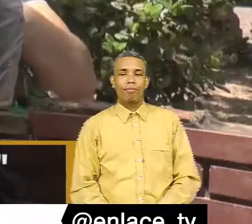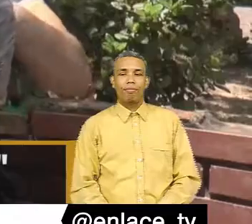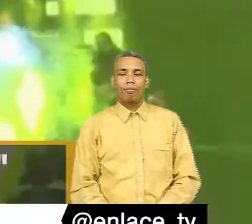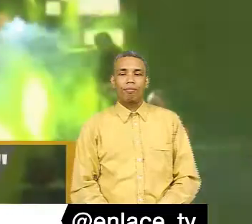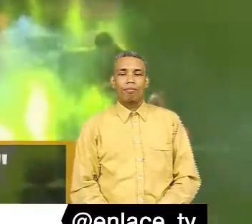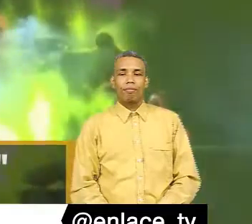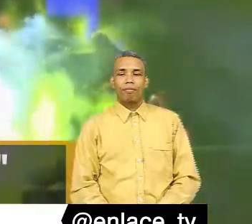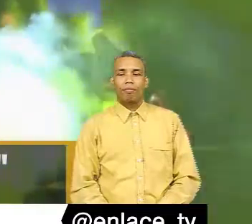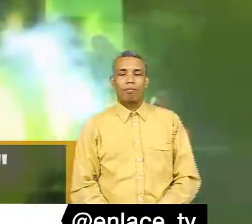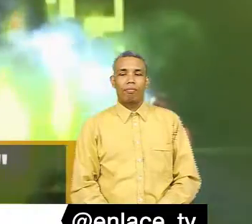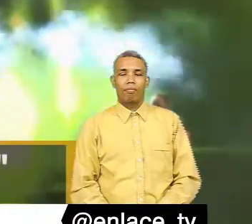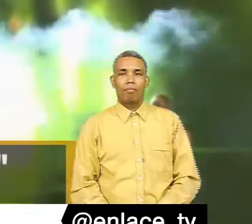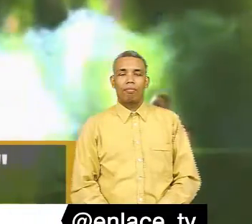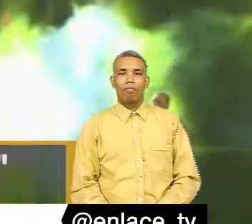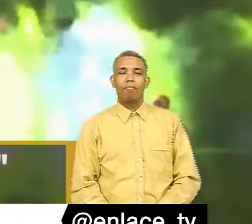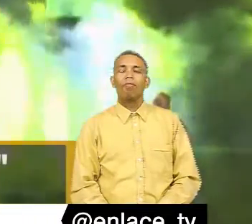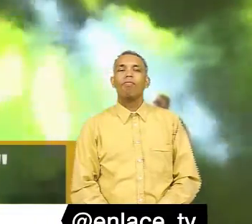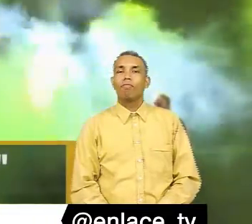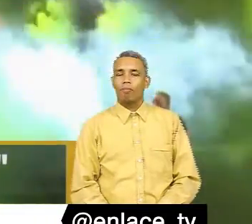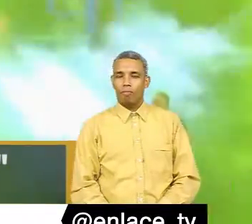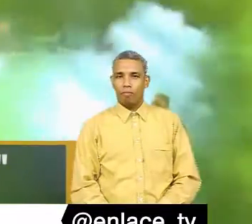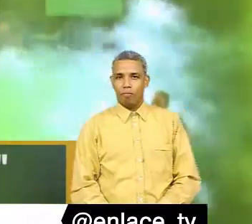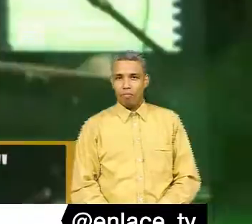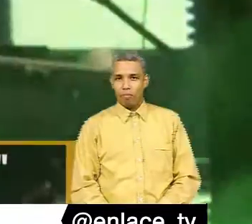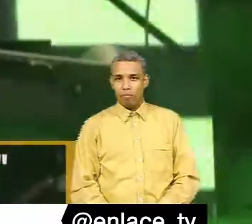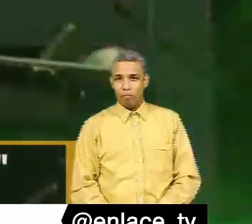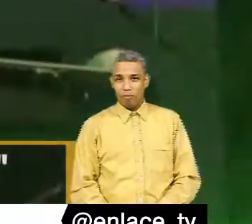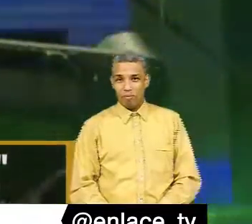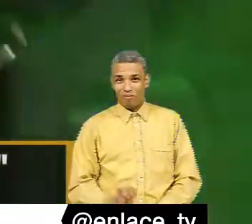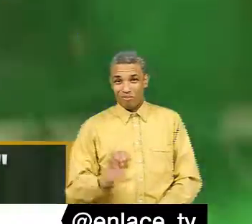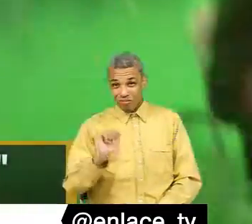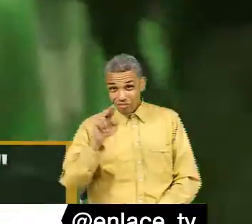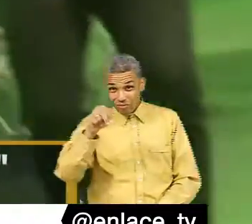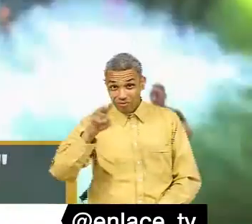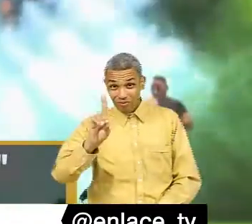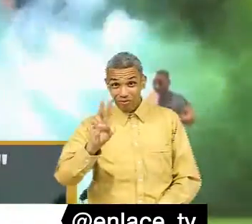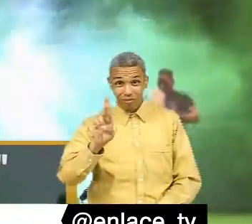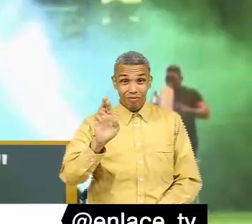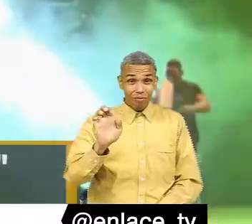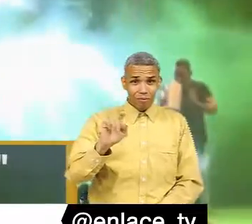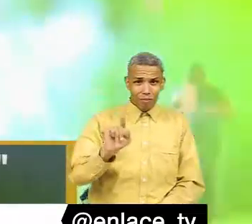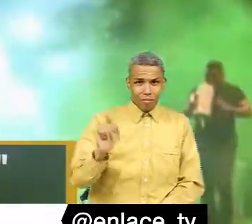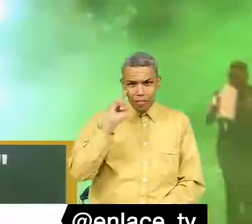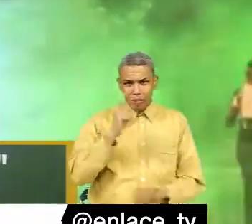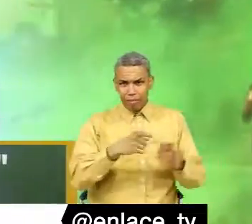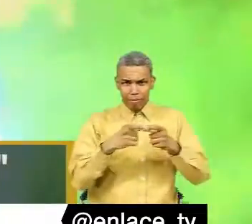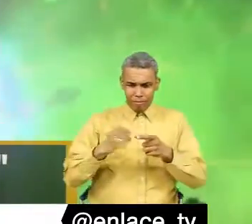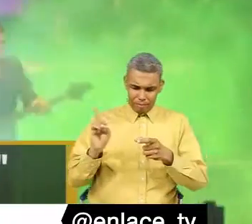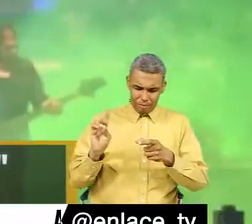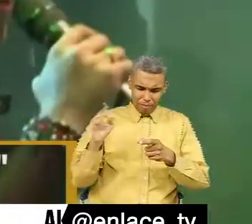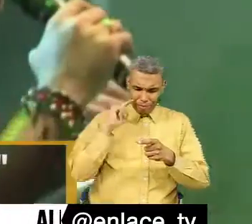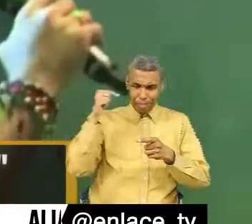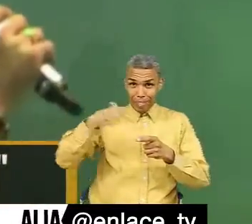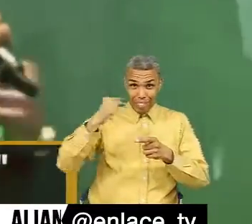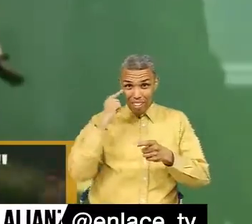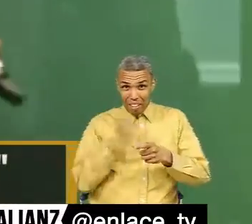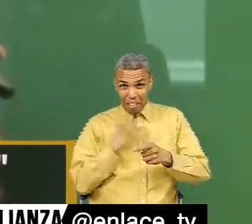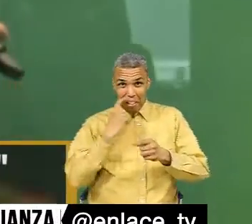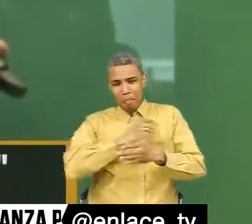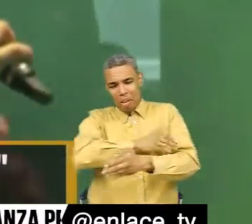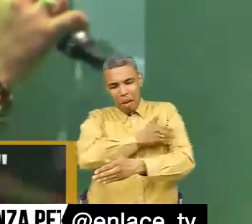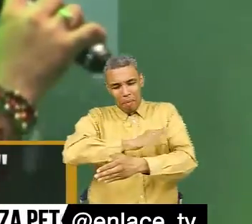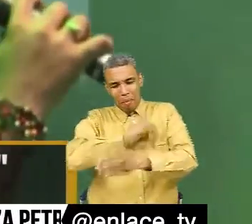la trampa. El intérprete Andrés Ariza junto a su equipo musical presentan el CD compuesto por 14 canciones, las cuales están escritas por